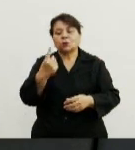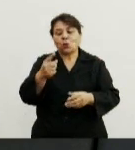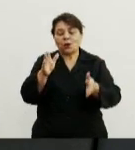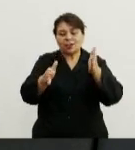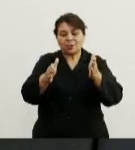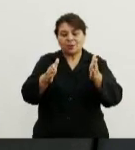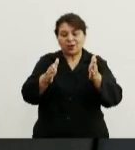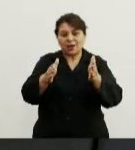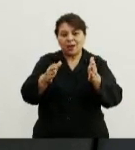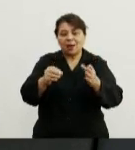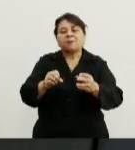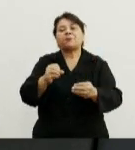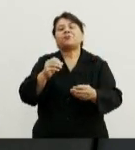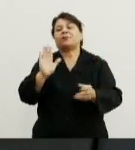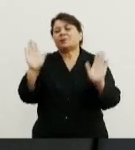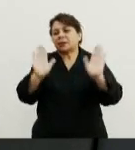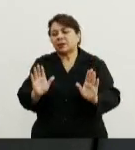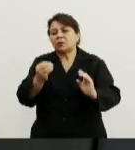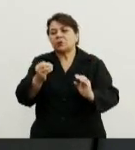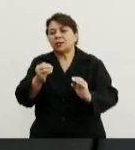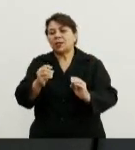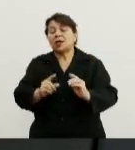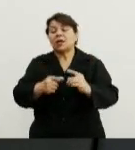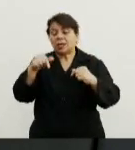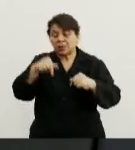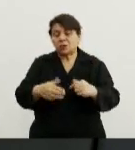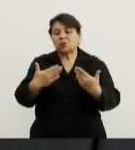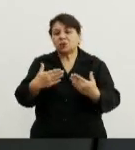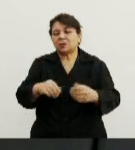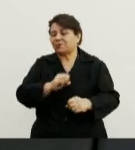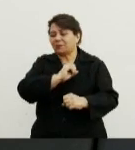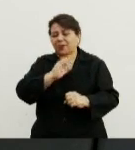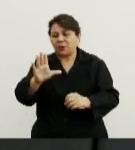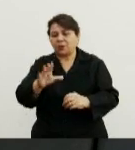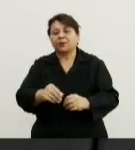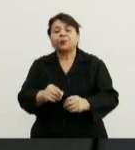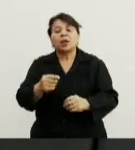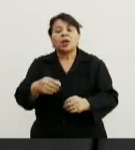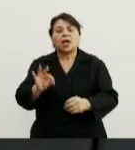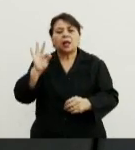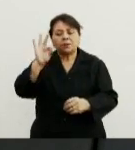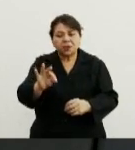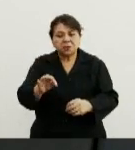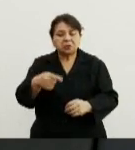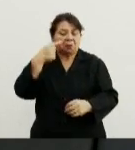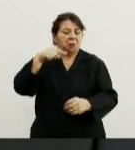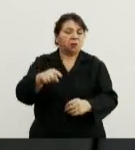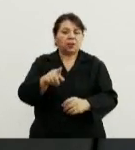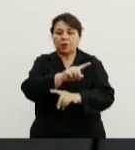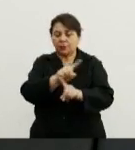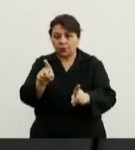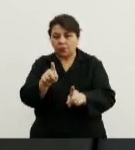no podemos evitar la presencia del virus como se sientas presente pero si podemos atenuar los efectos del mismo